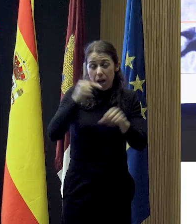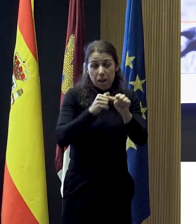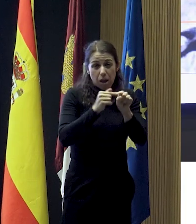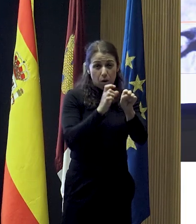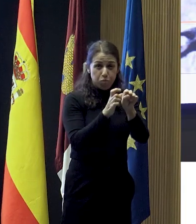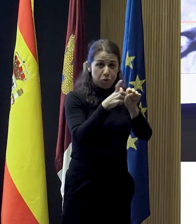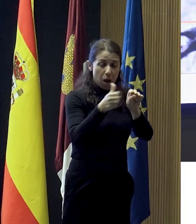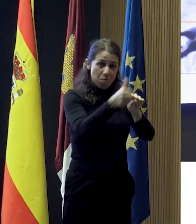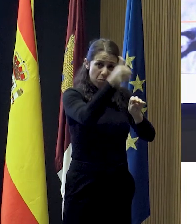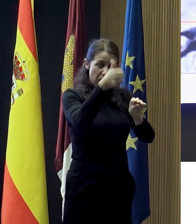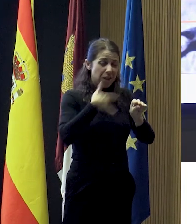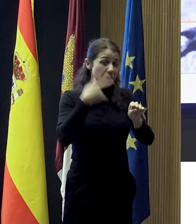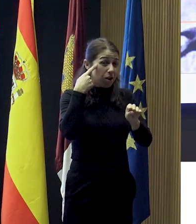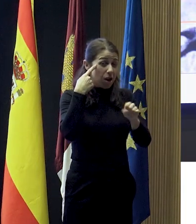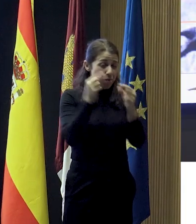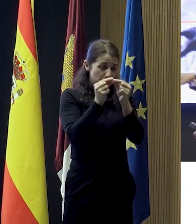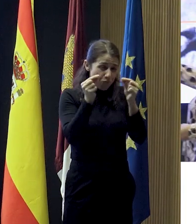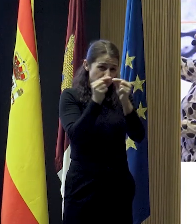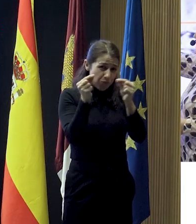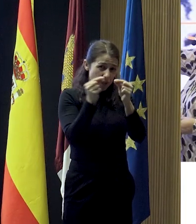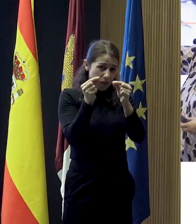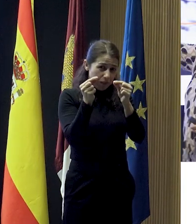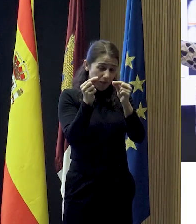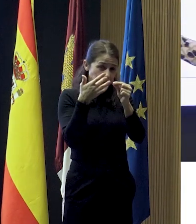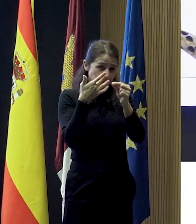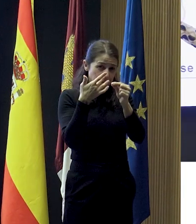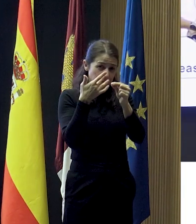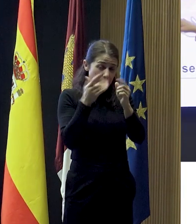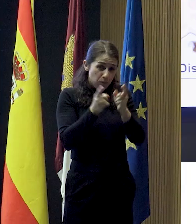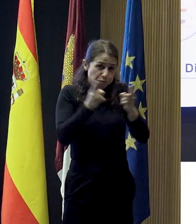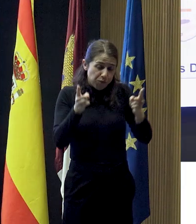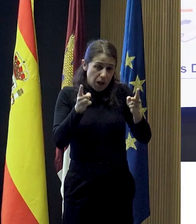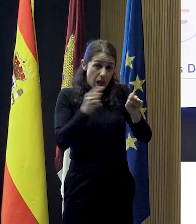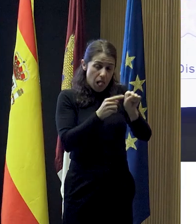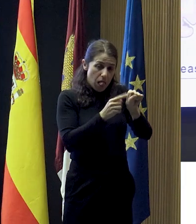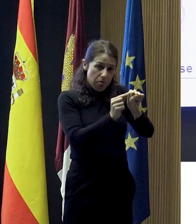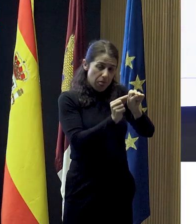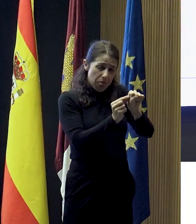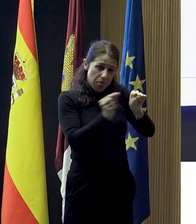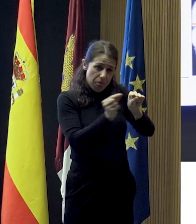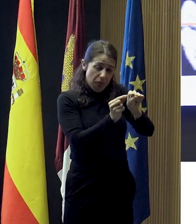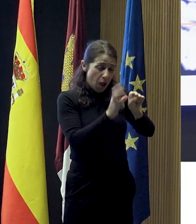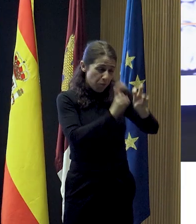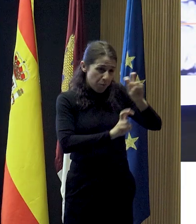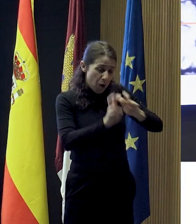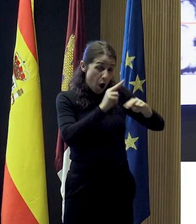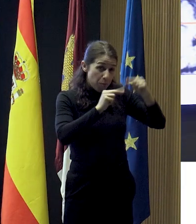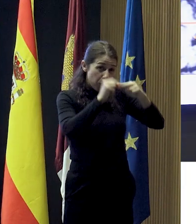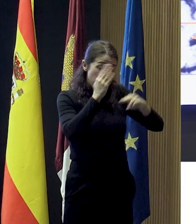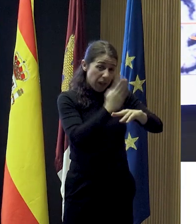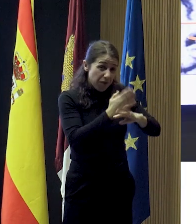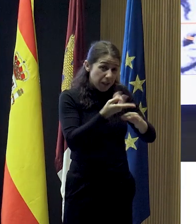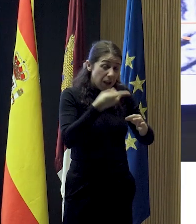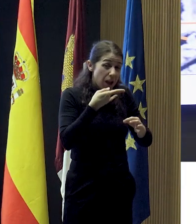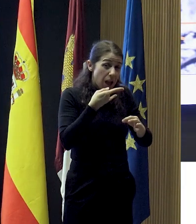lateral, ¿vale? Entonces, midiendo el tamaño del ventrículo lateral, buscando proteínas